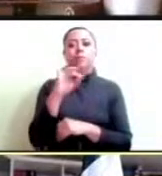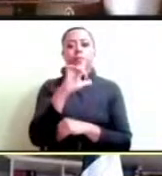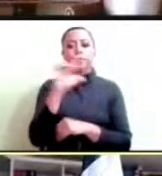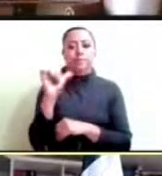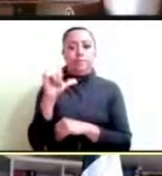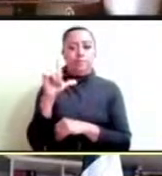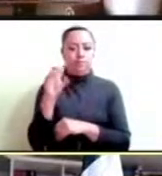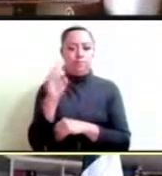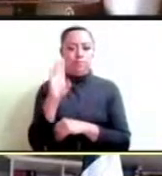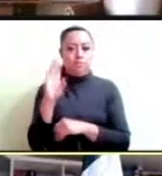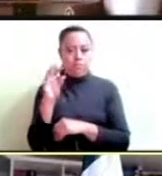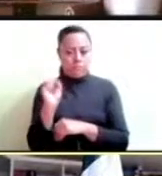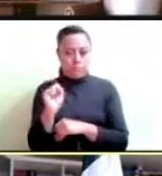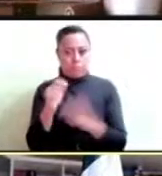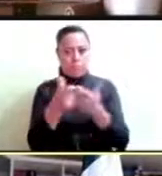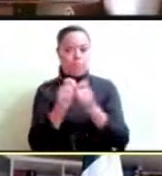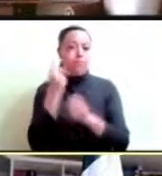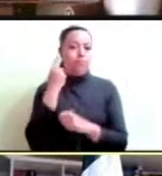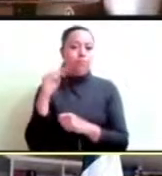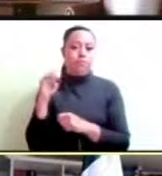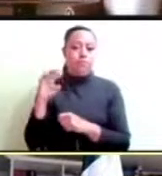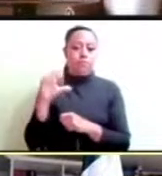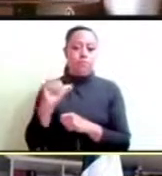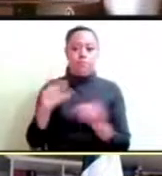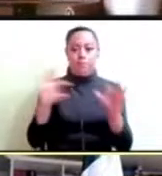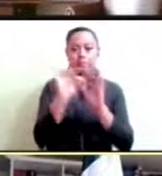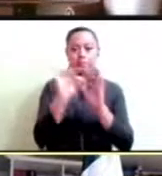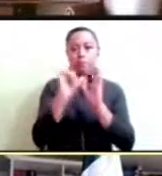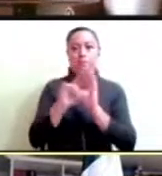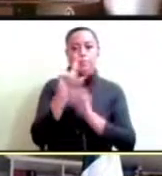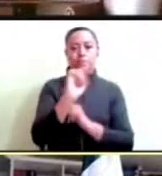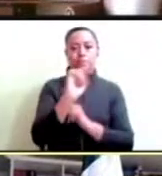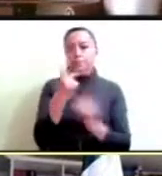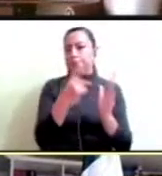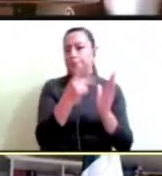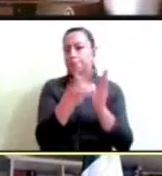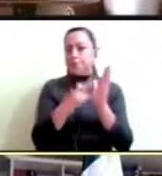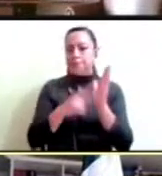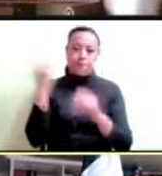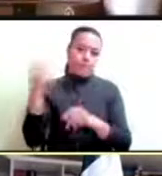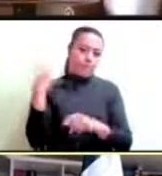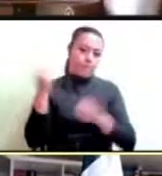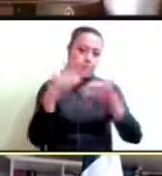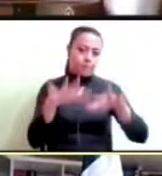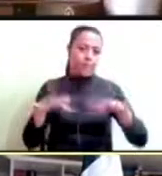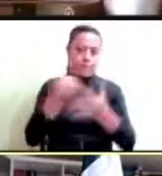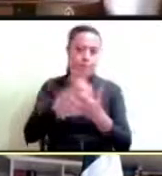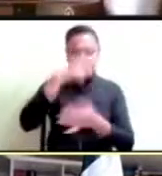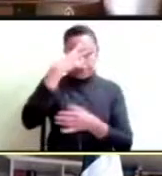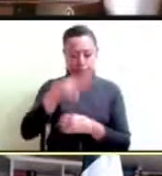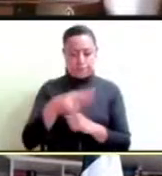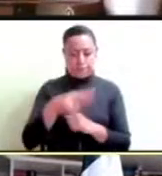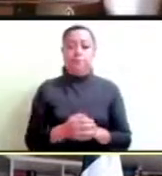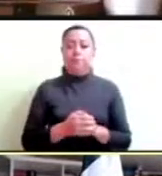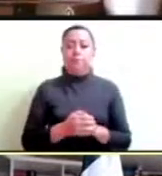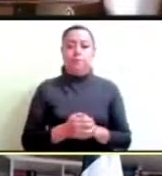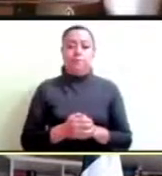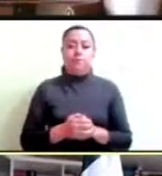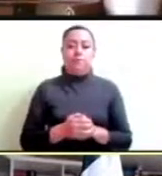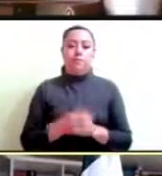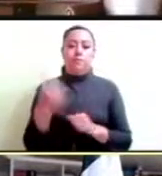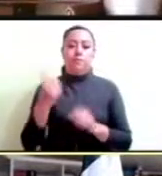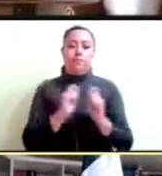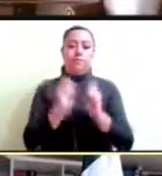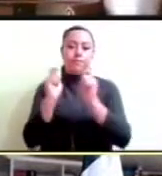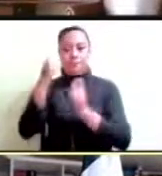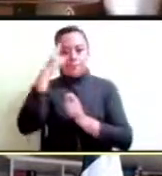grupo parlamentario de Morena, en términos de lo expuesto por el artículo 100 del Congreso del Reglamento del Congreso de la Ciudad de México. Se turna por esta presidencia